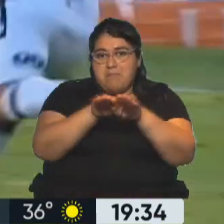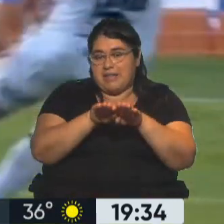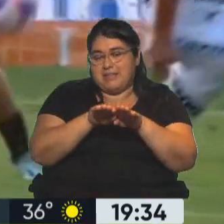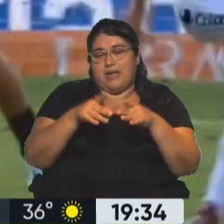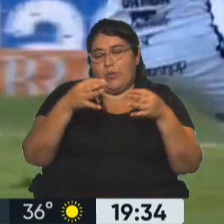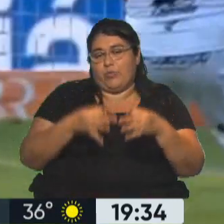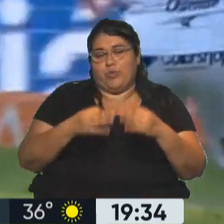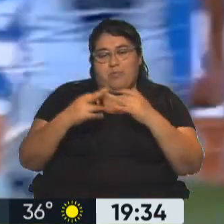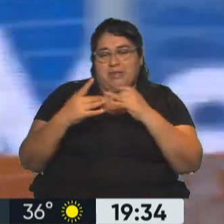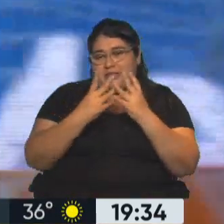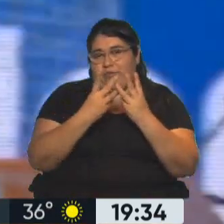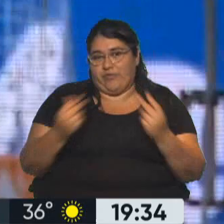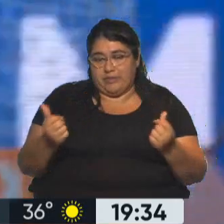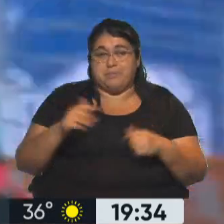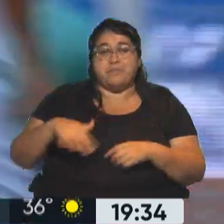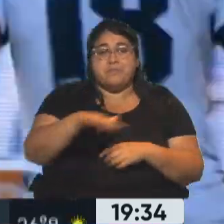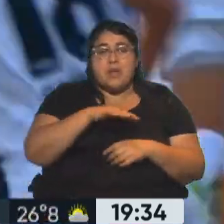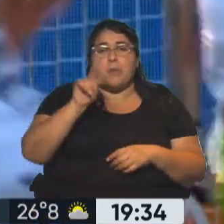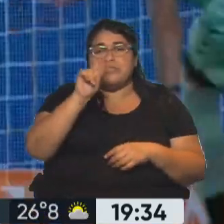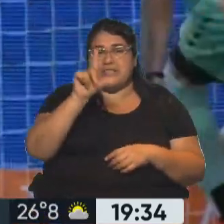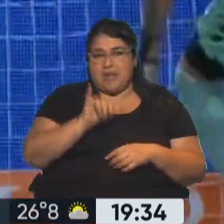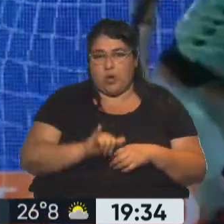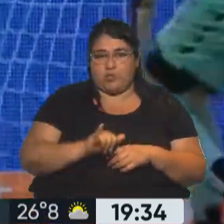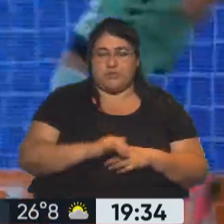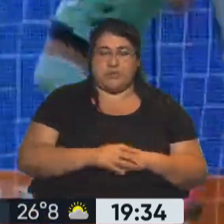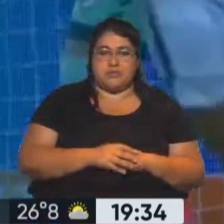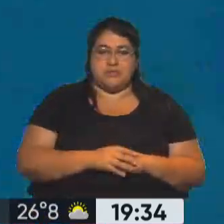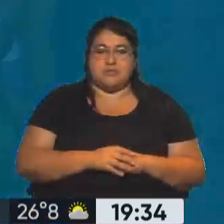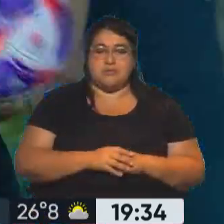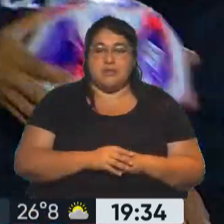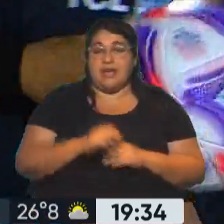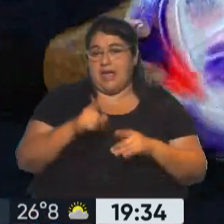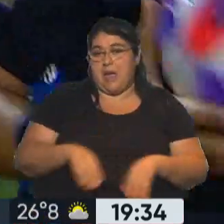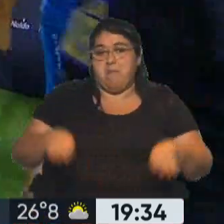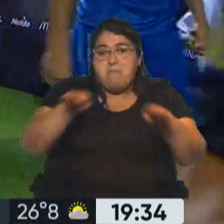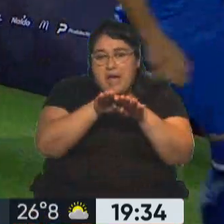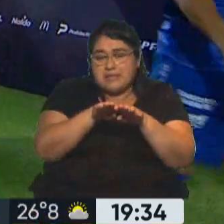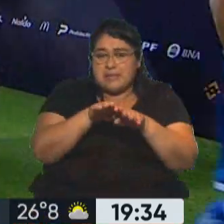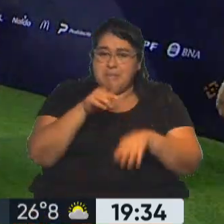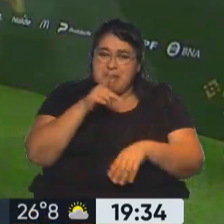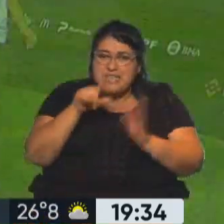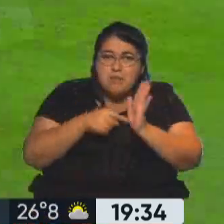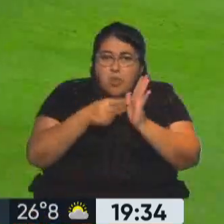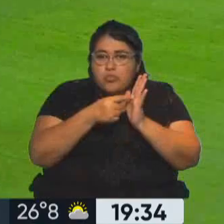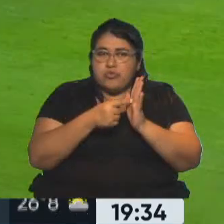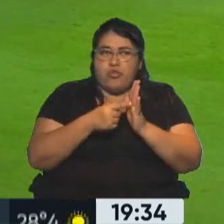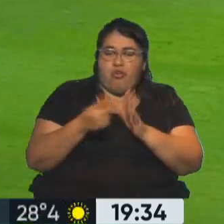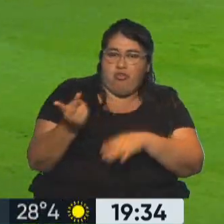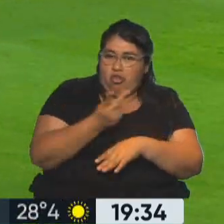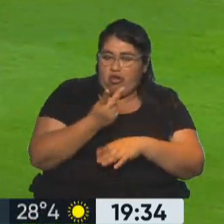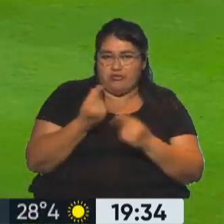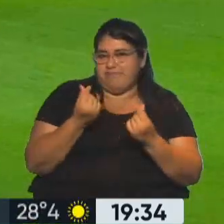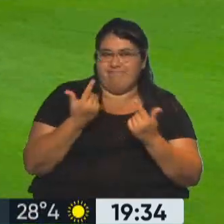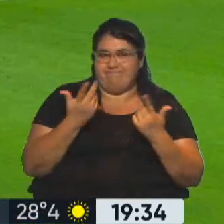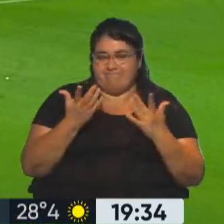partido en Vicente López. Con un empate que me parece que no le sirve a ninguno de los dos. Hace un ratito